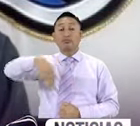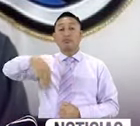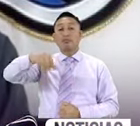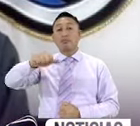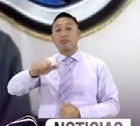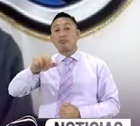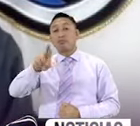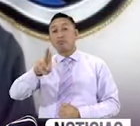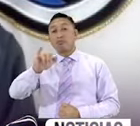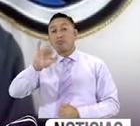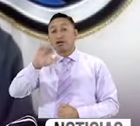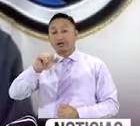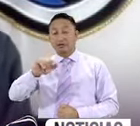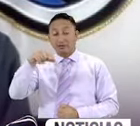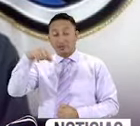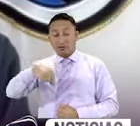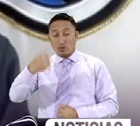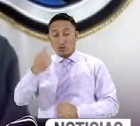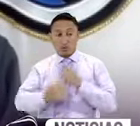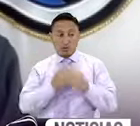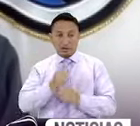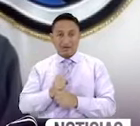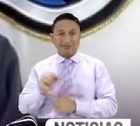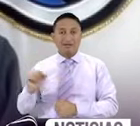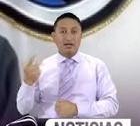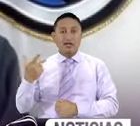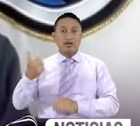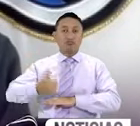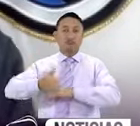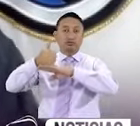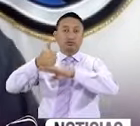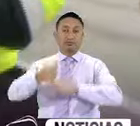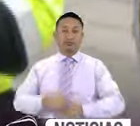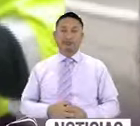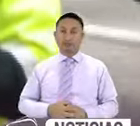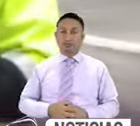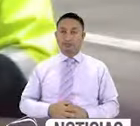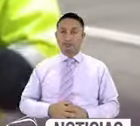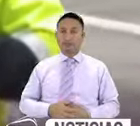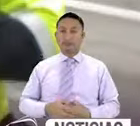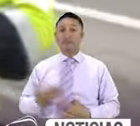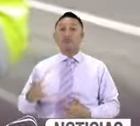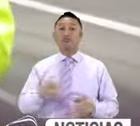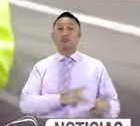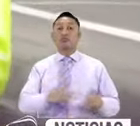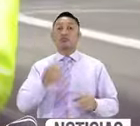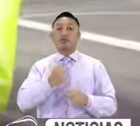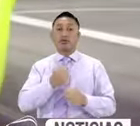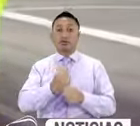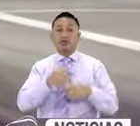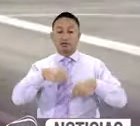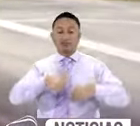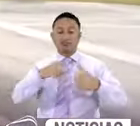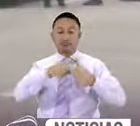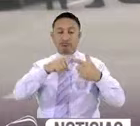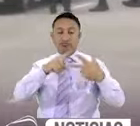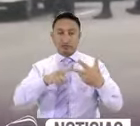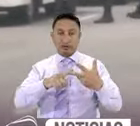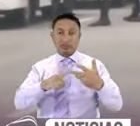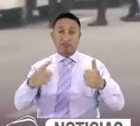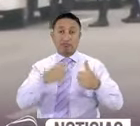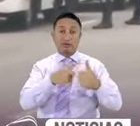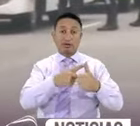asumir el cargo en menos de un año de la actual administración municipal. Su plan de trabajo se enfocará en varios aspectos. El primero consiste